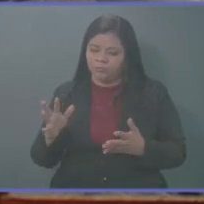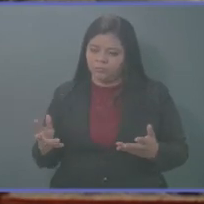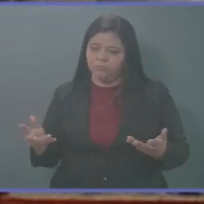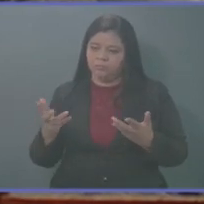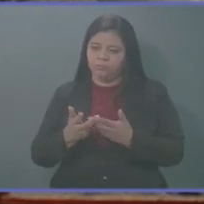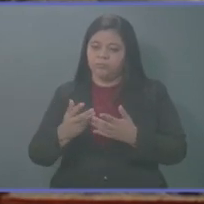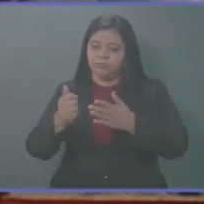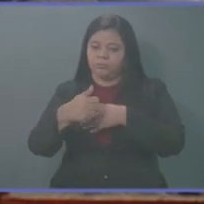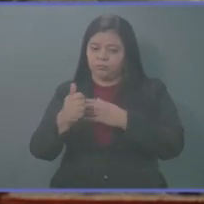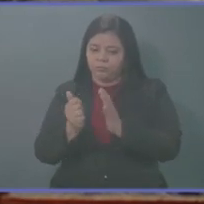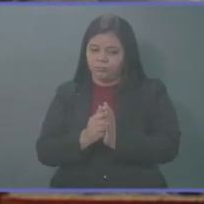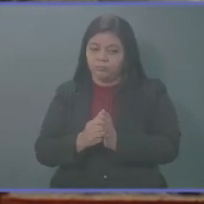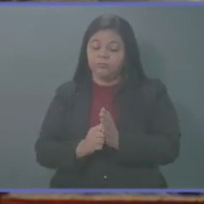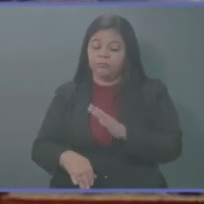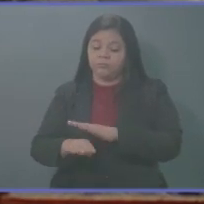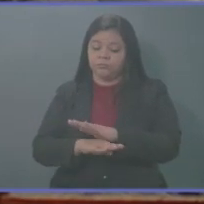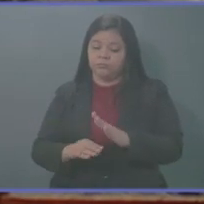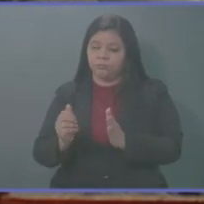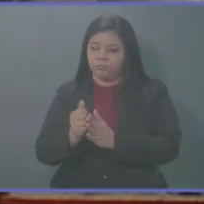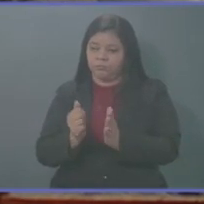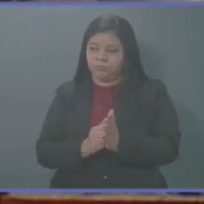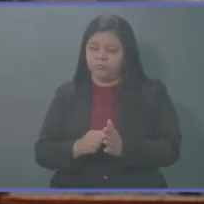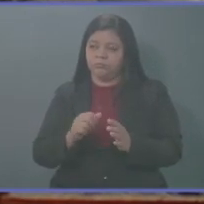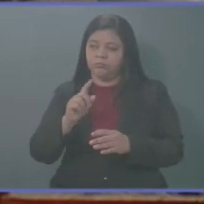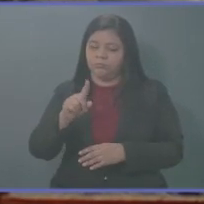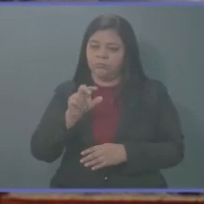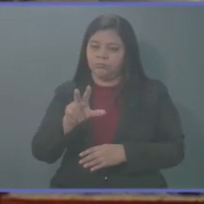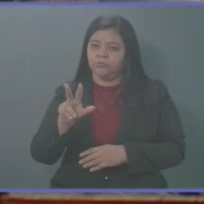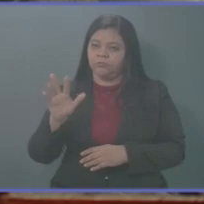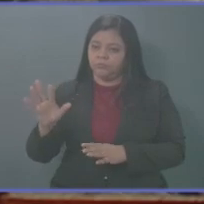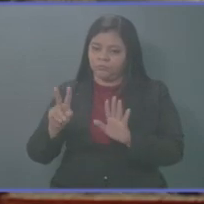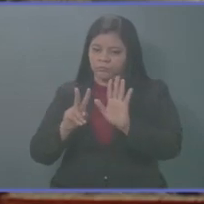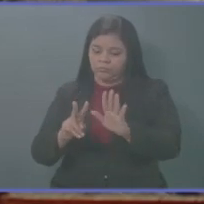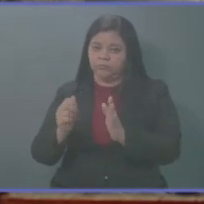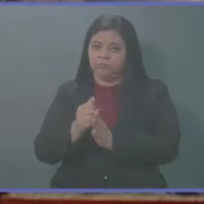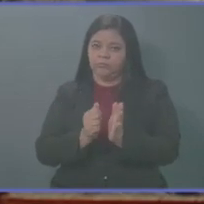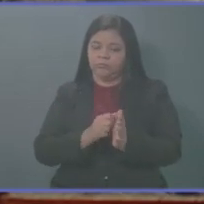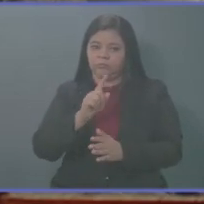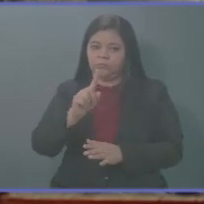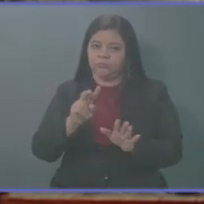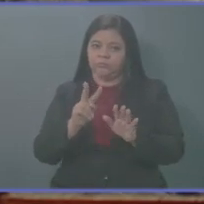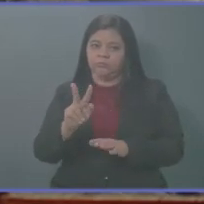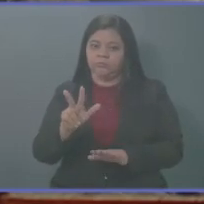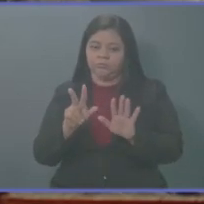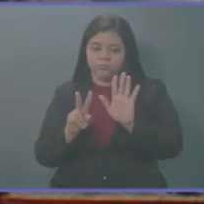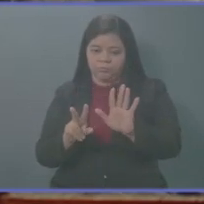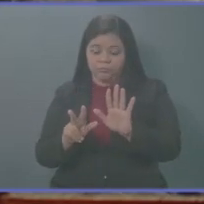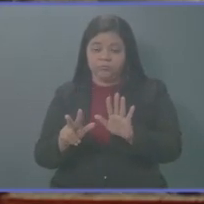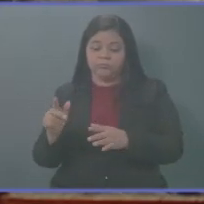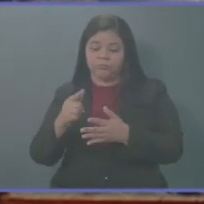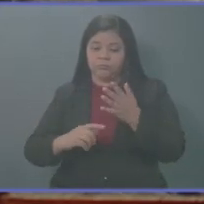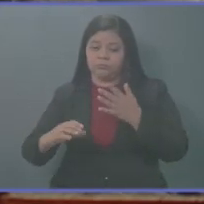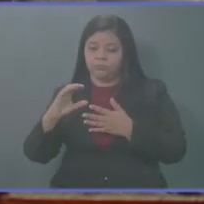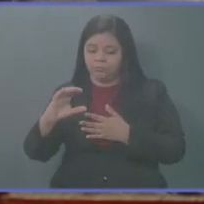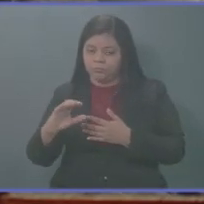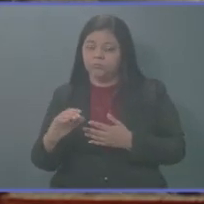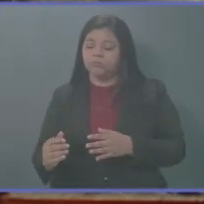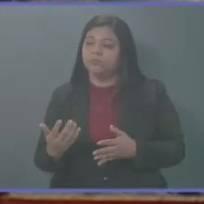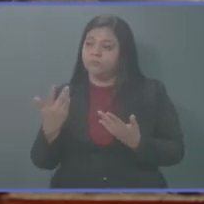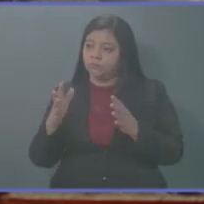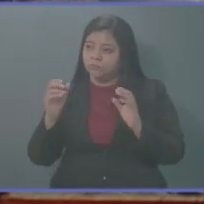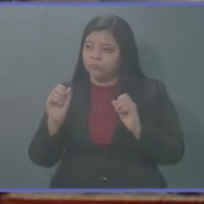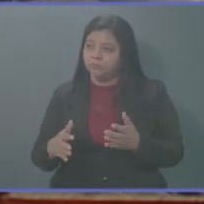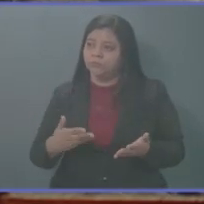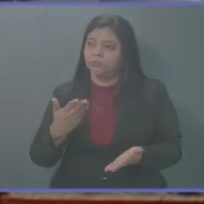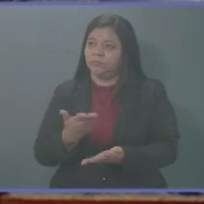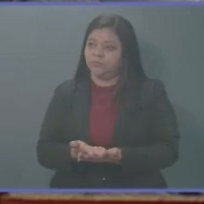Asamblea, con base a lo establecido en los artículos 137 y 138 de la Constitución, se permite